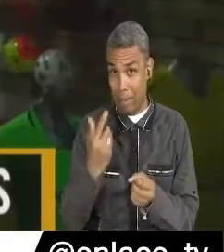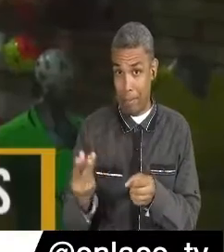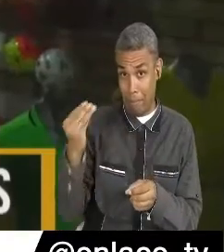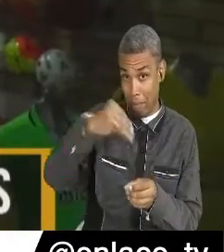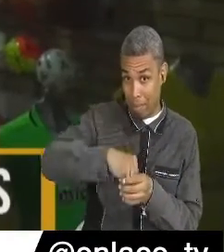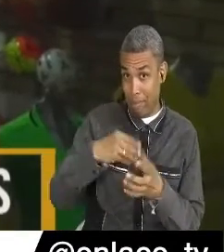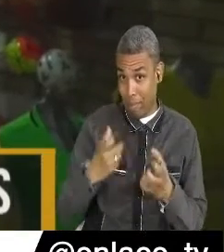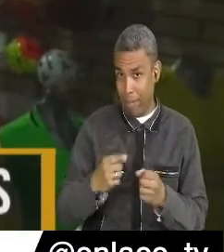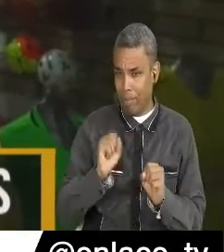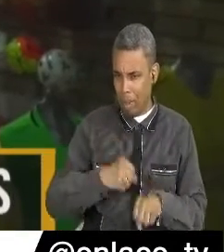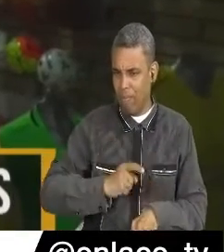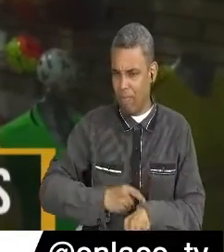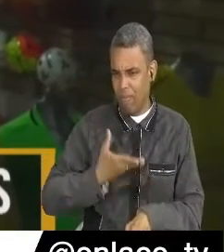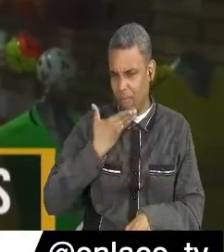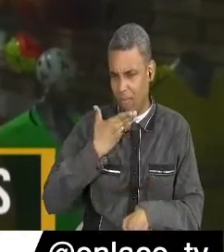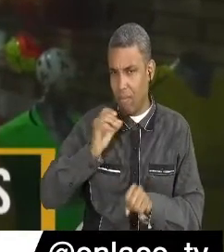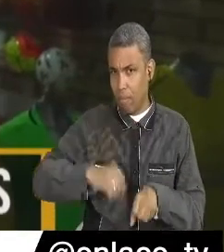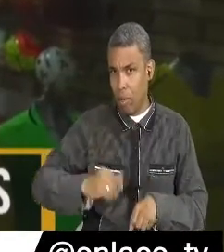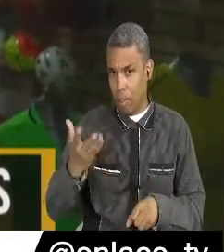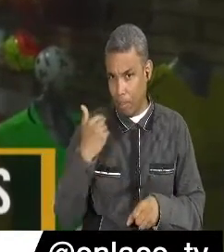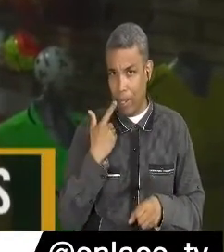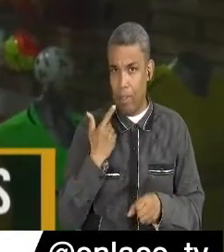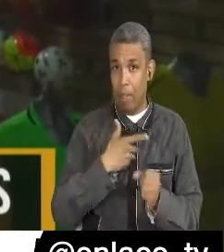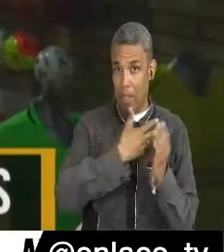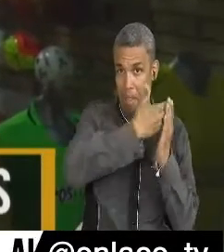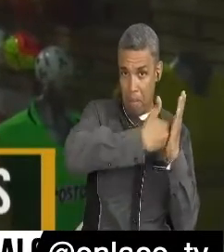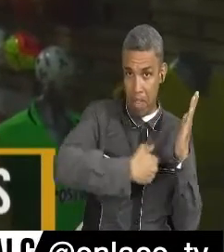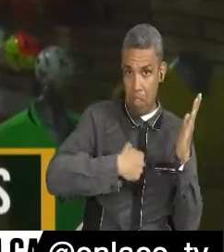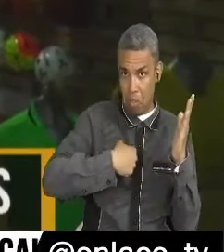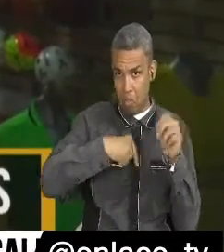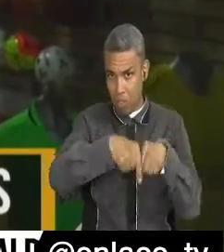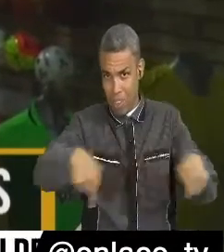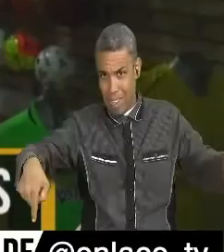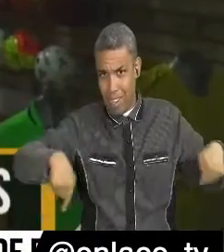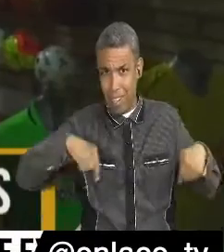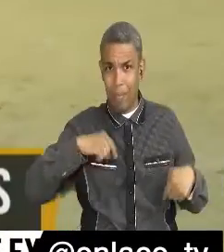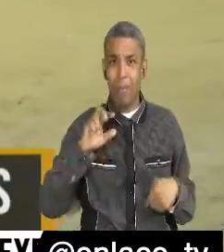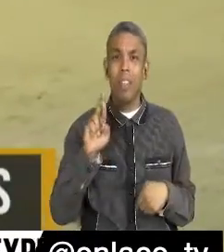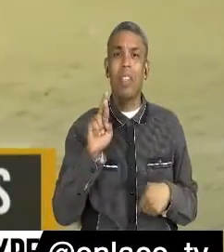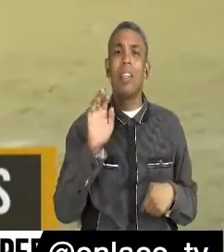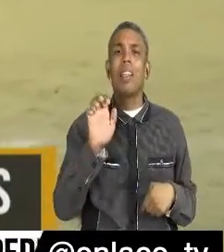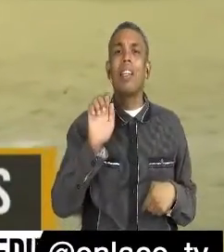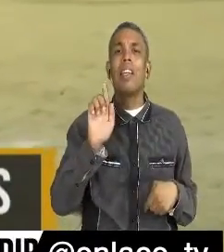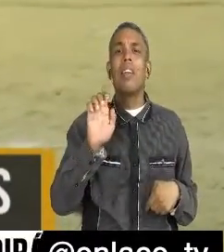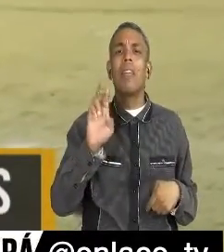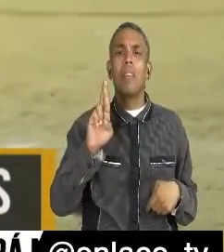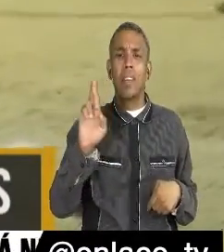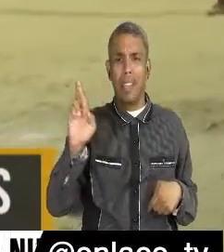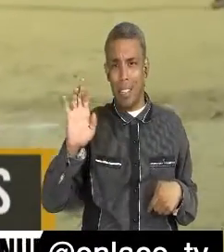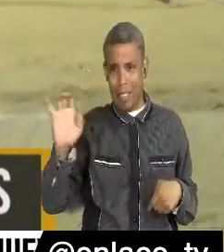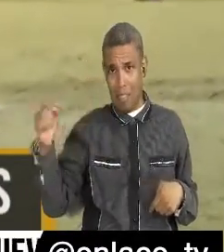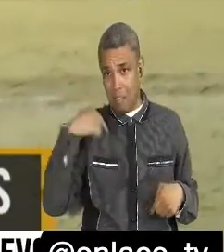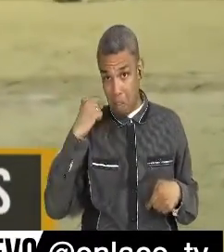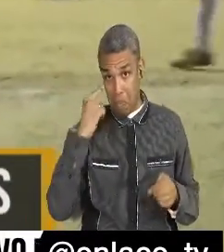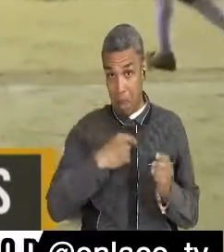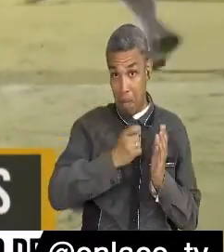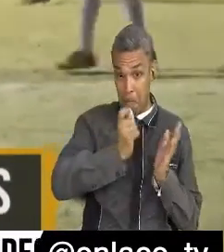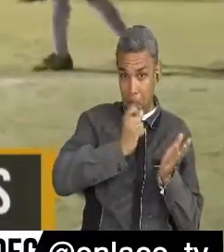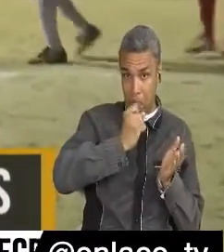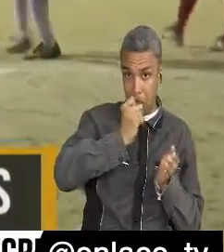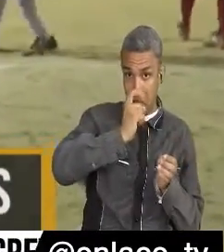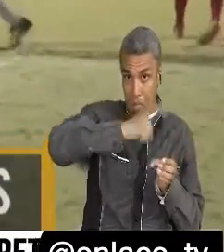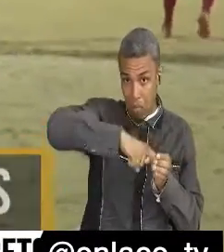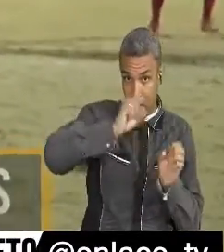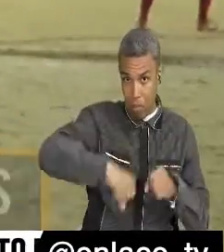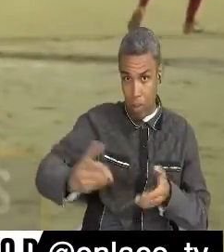la planilla para que participen. Es un torneo que va a ser muy agradable y muy competitivo en esa categoría. Estos espacios buscan el fomento del deporte y la integración de